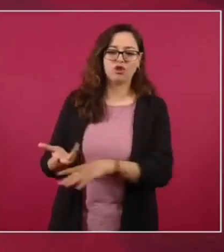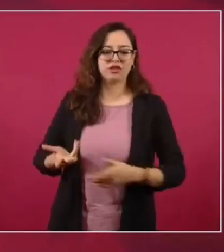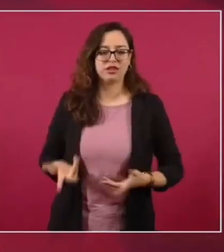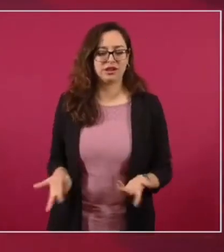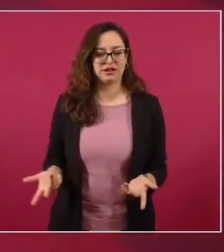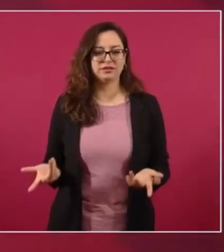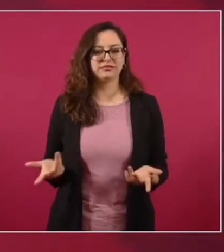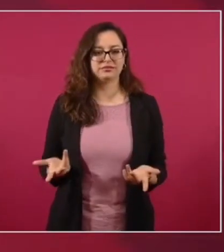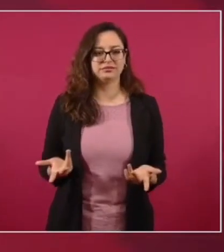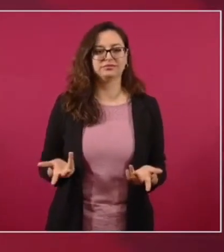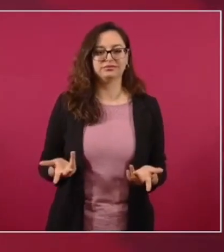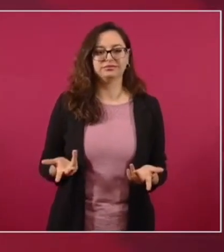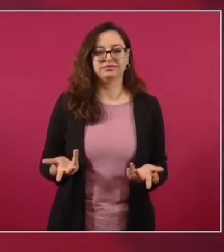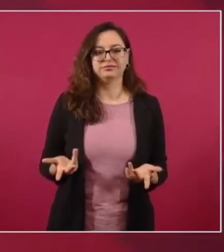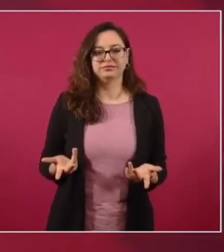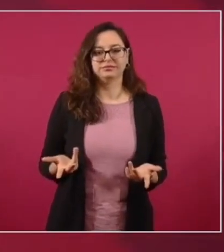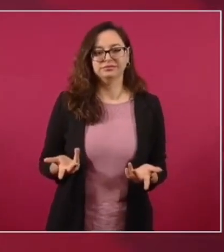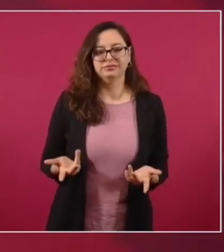cultivado